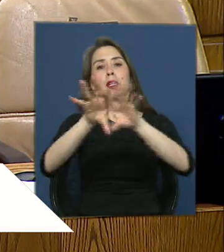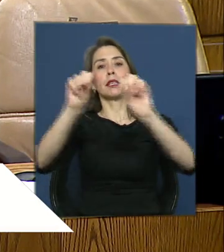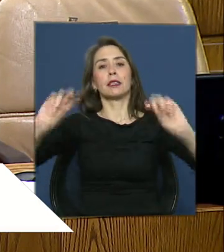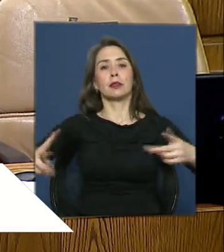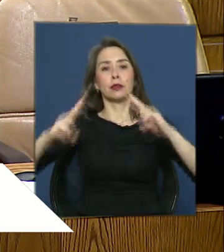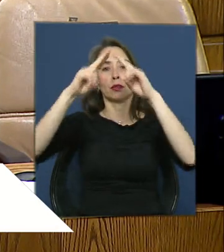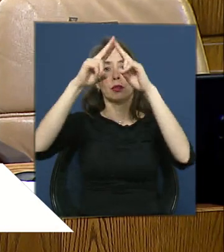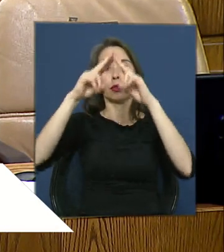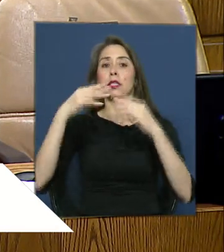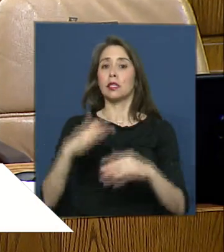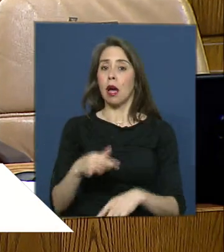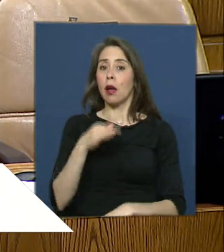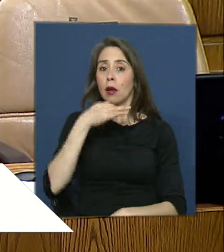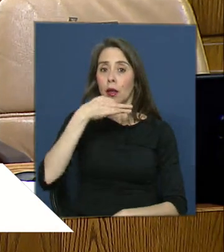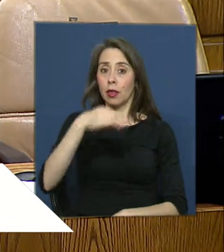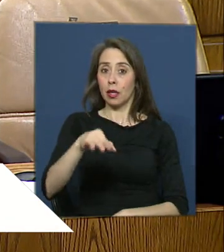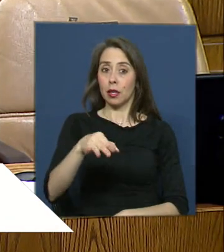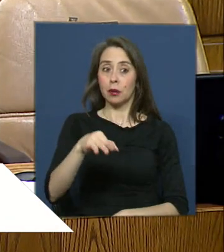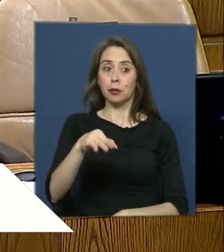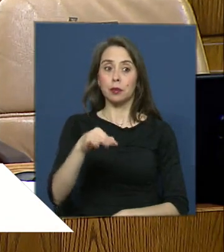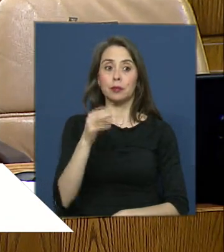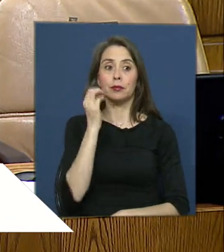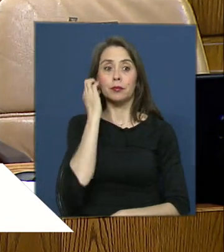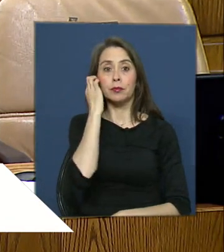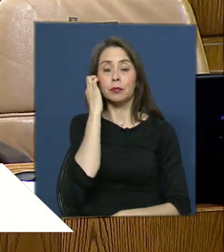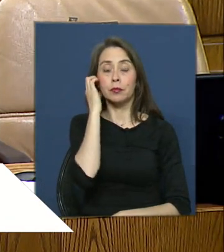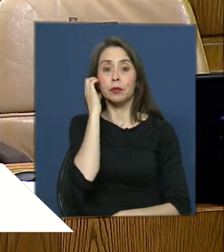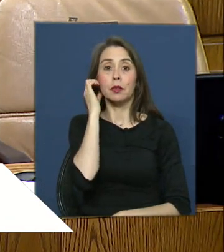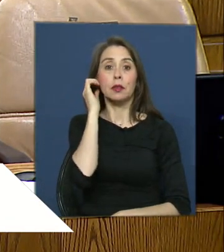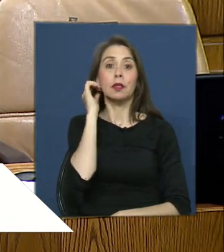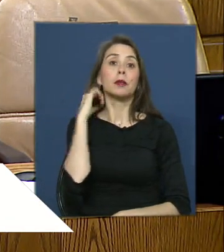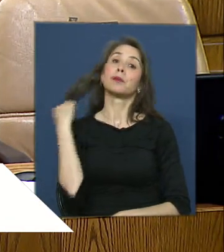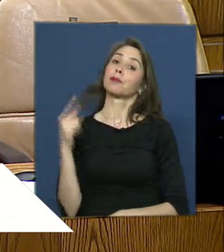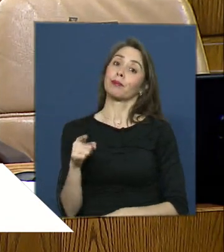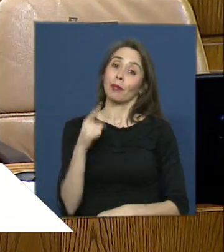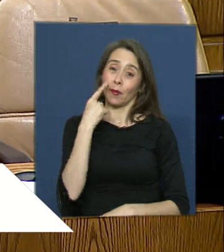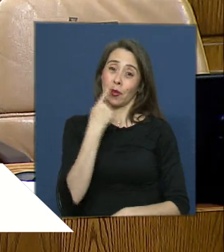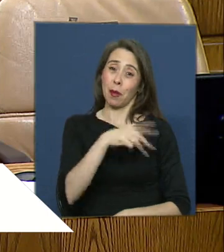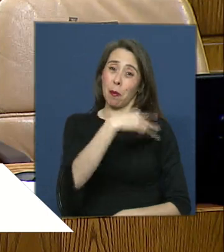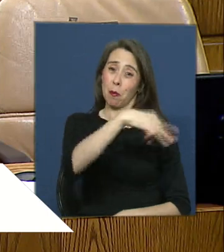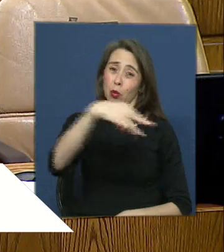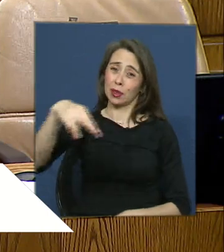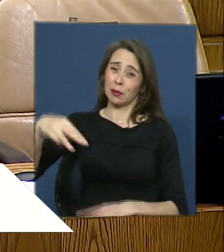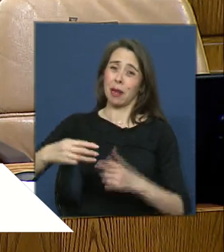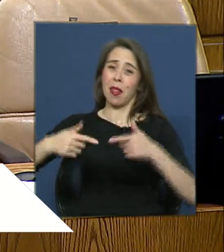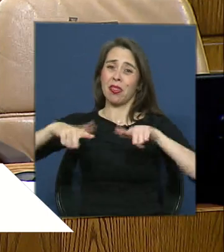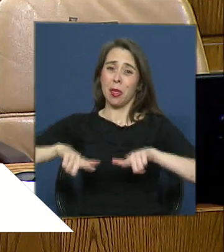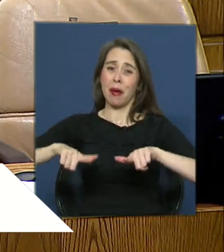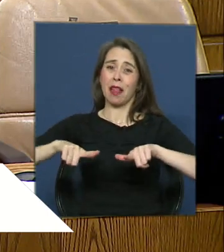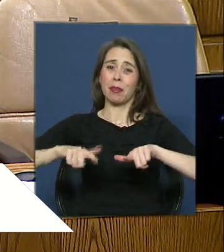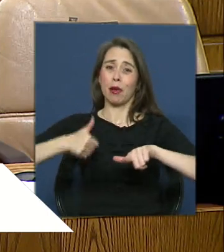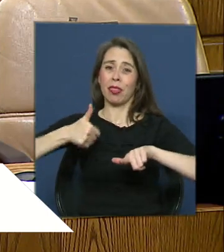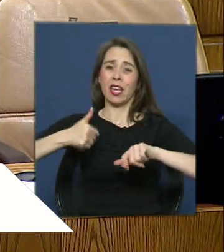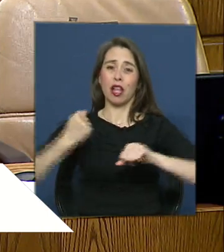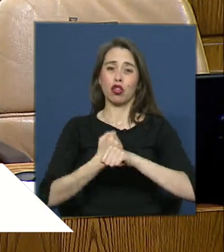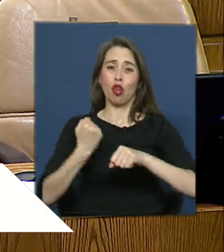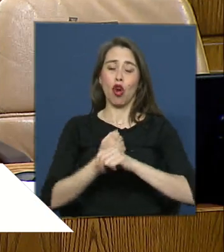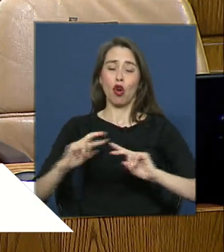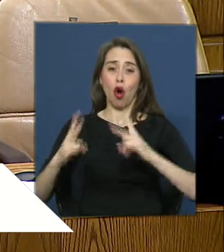lo señalamos porque, entendiendo las características de las direcciones de obras municipales, la autonomía en la